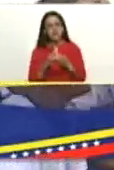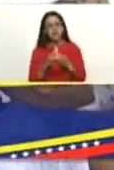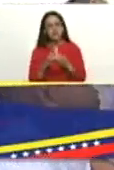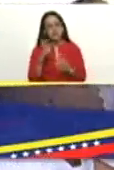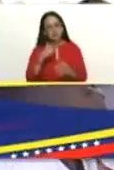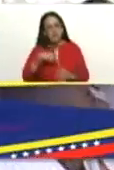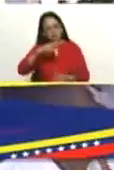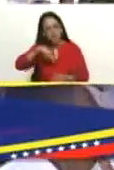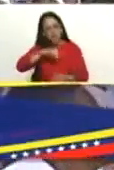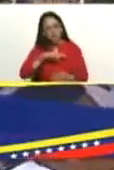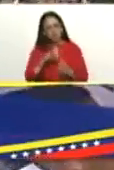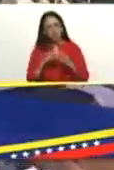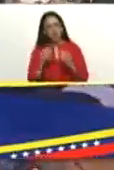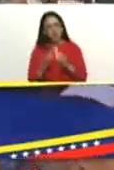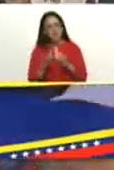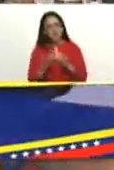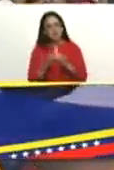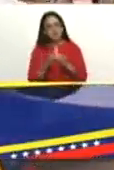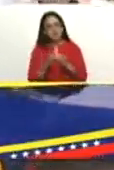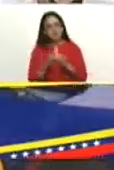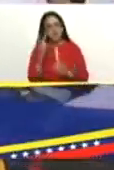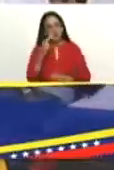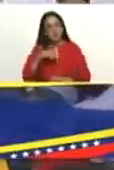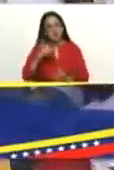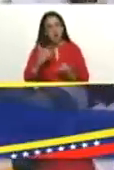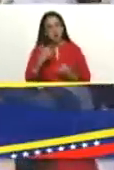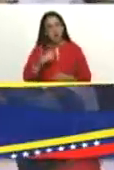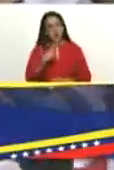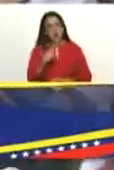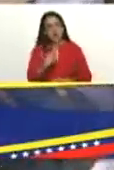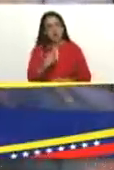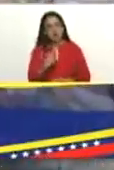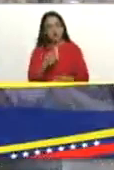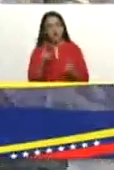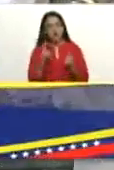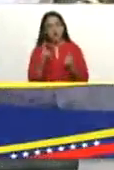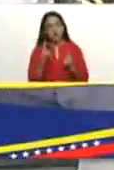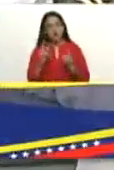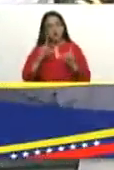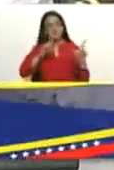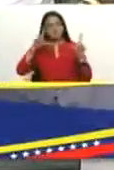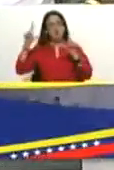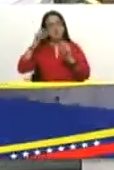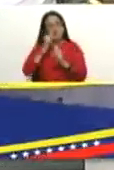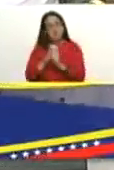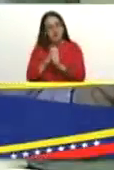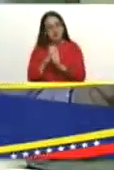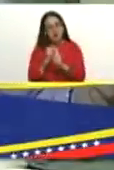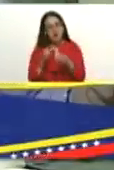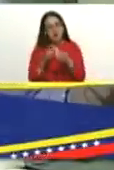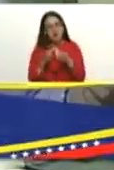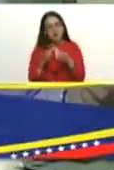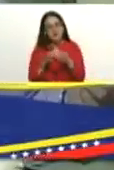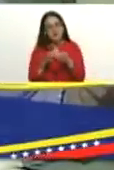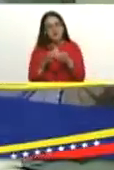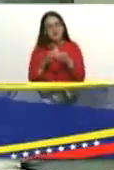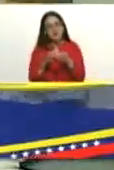Somos un equipo. Y por eso es que yo digo ahora, la nueva consigna, trabajo en equipo,